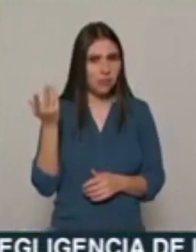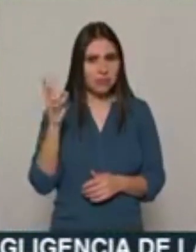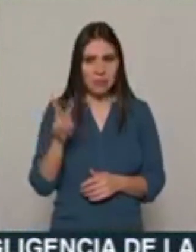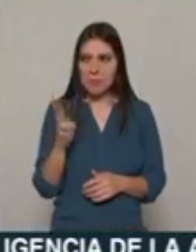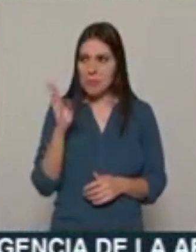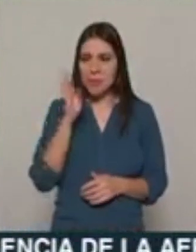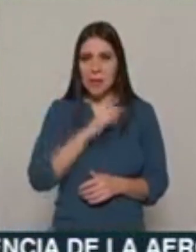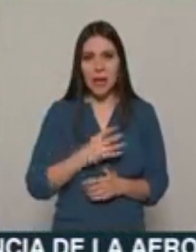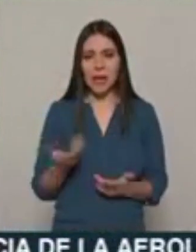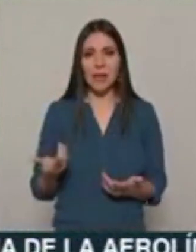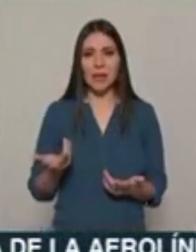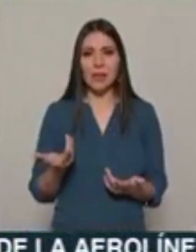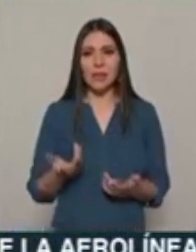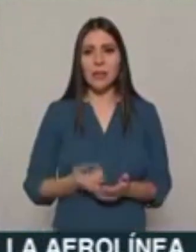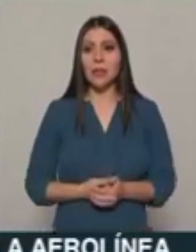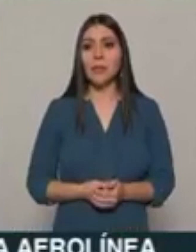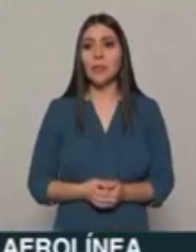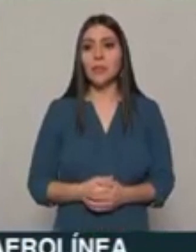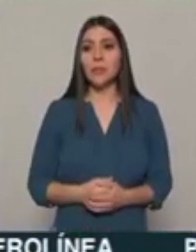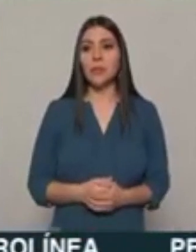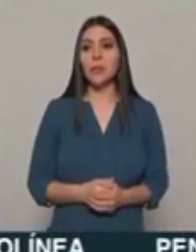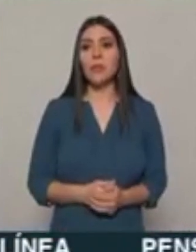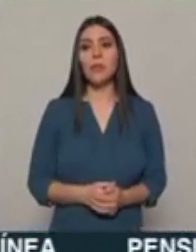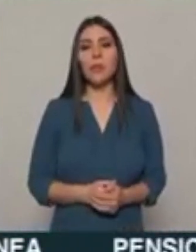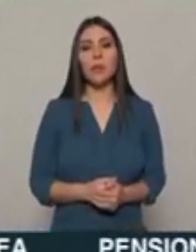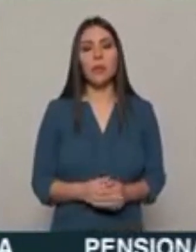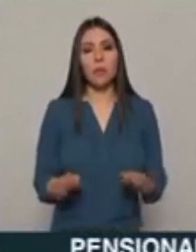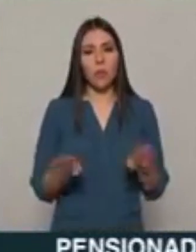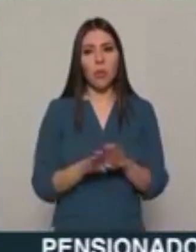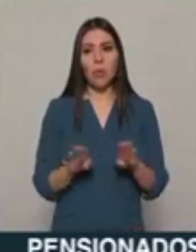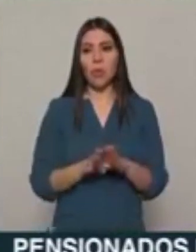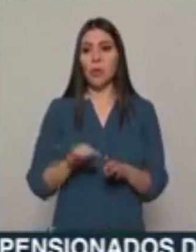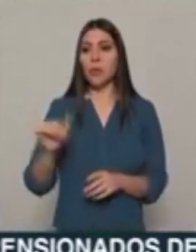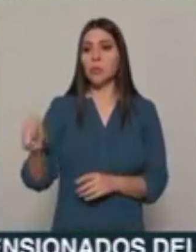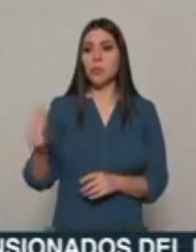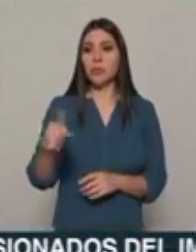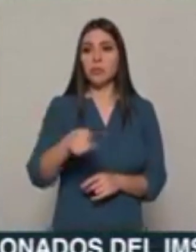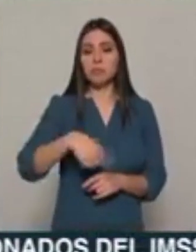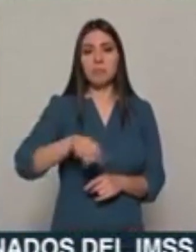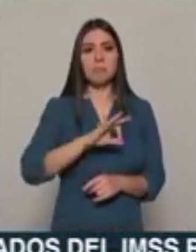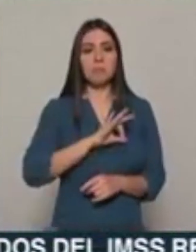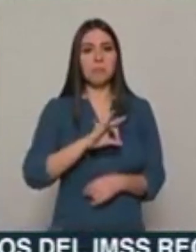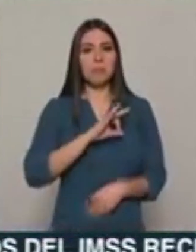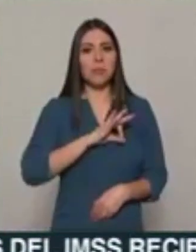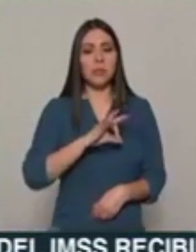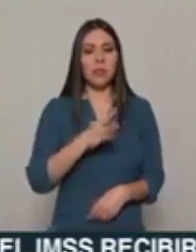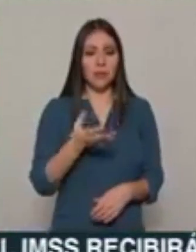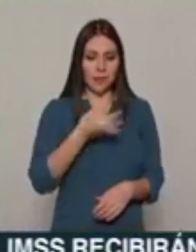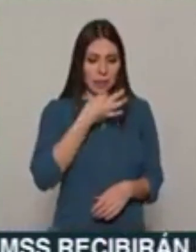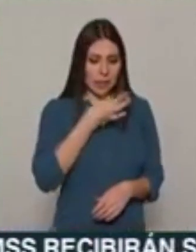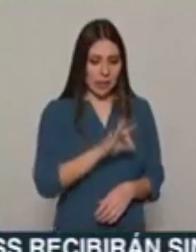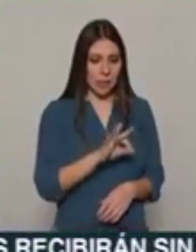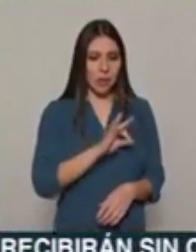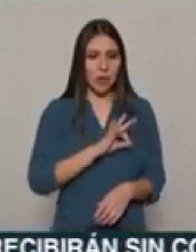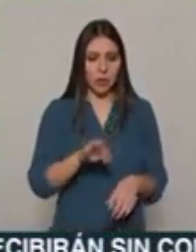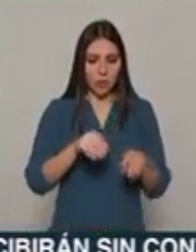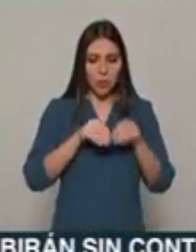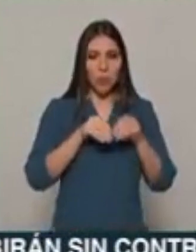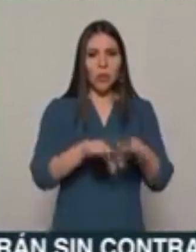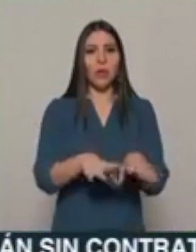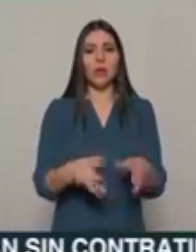¿cómo van a tener ese alcance que puede tener un festival para proyectar